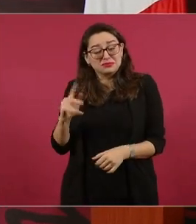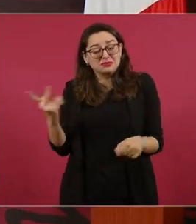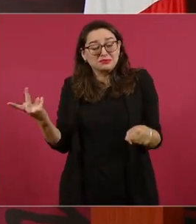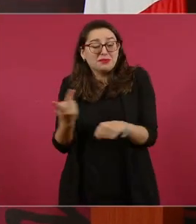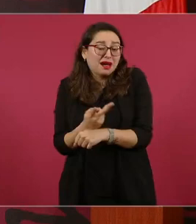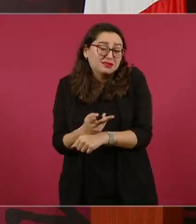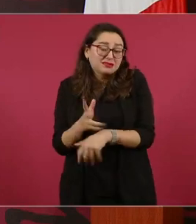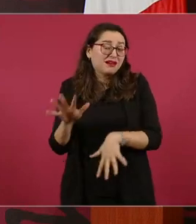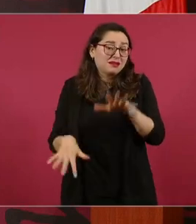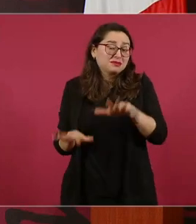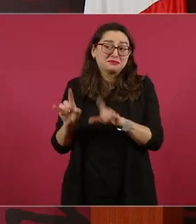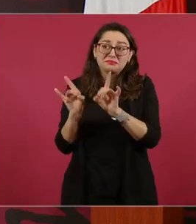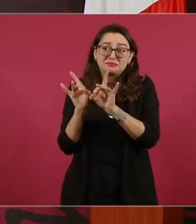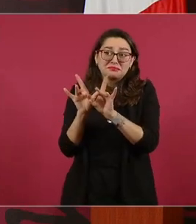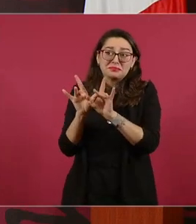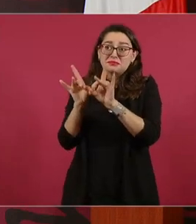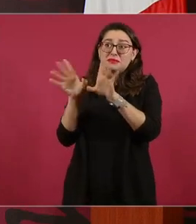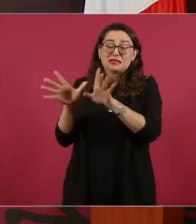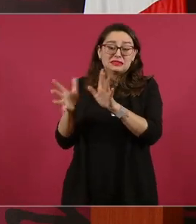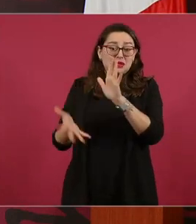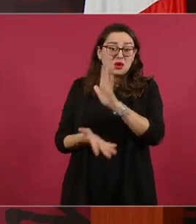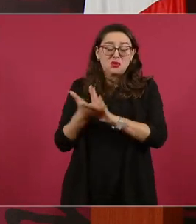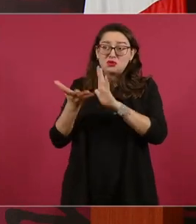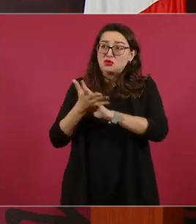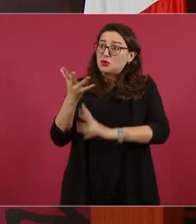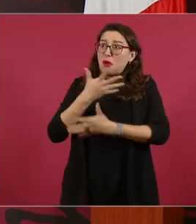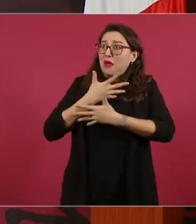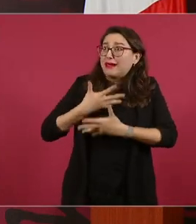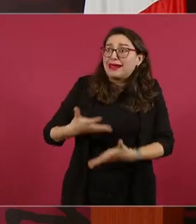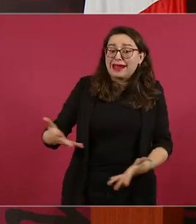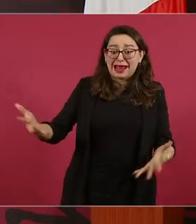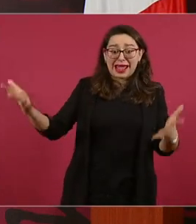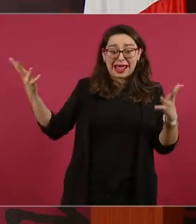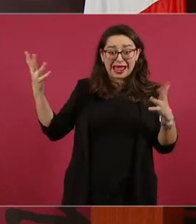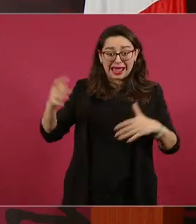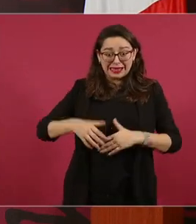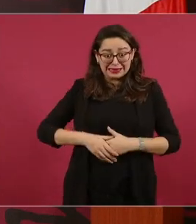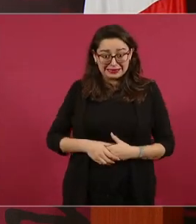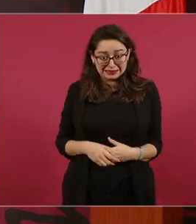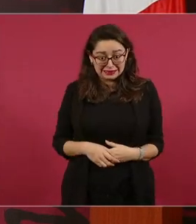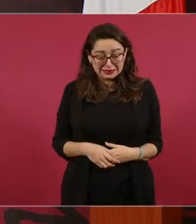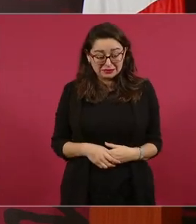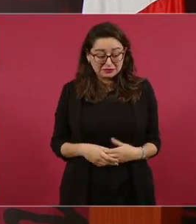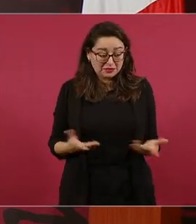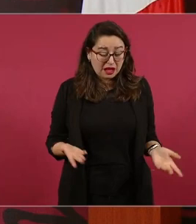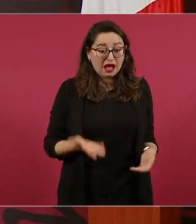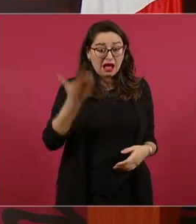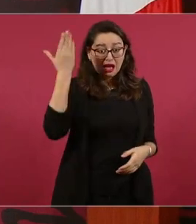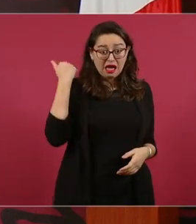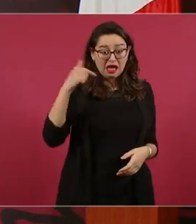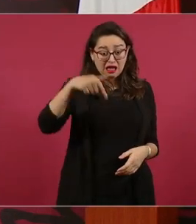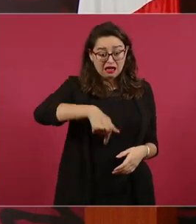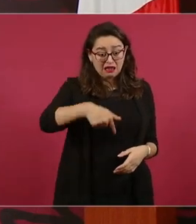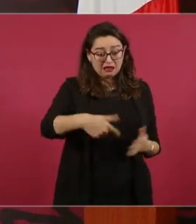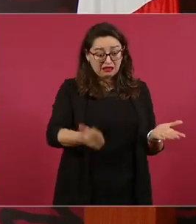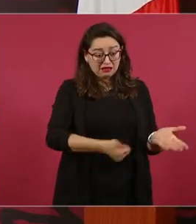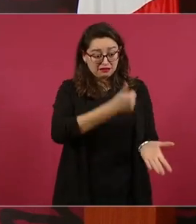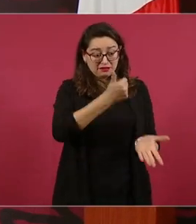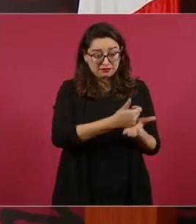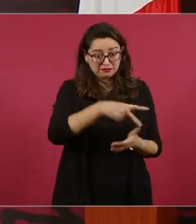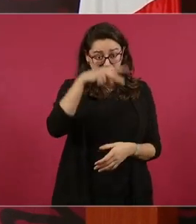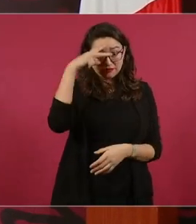tocó a mí, y en esa ocasión fue muy doloroso, porque sí perdieron la vida